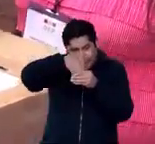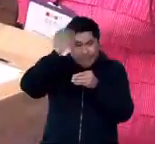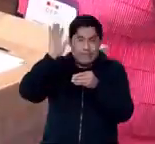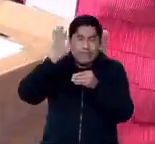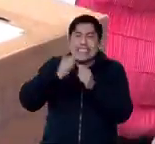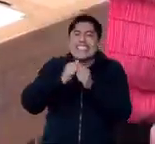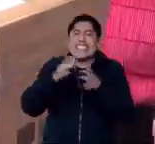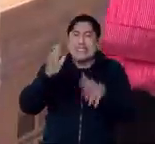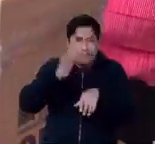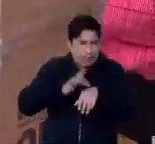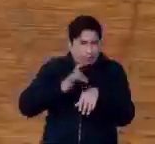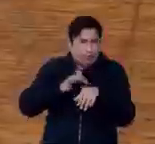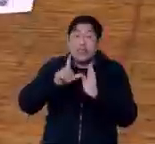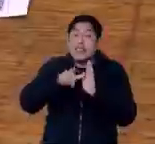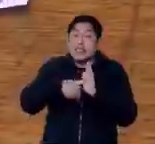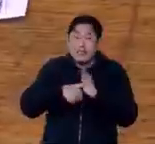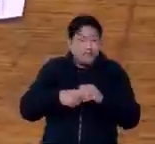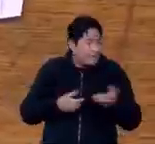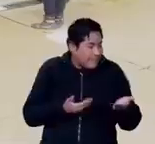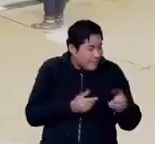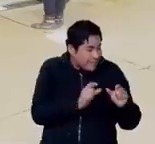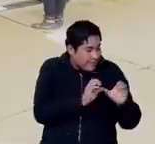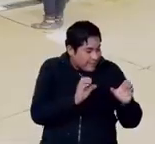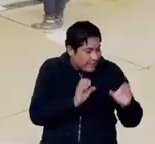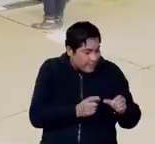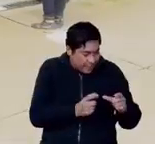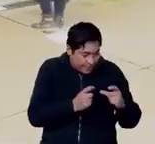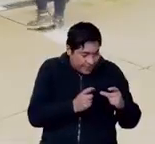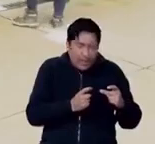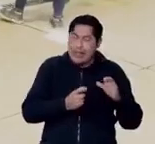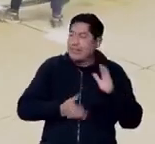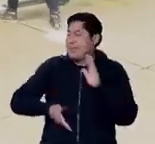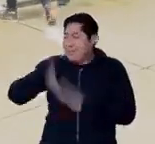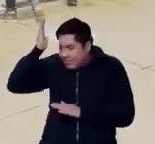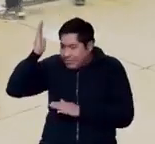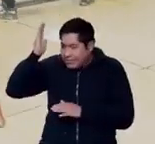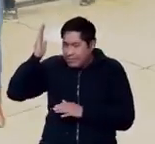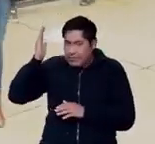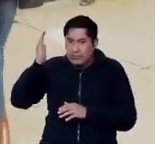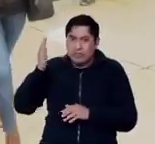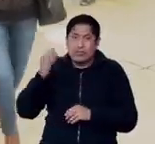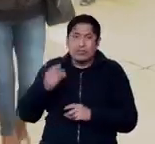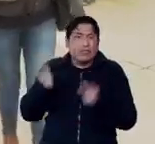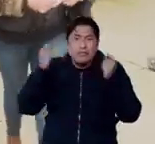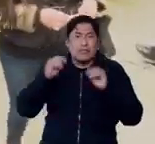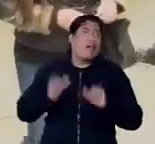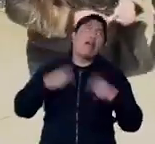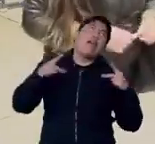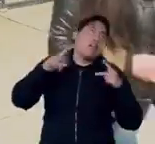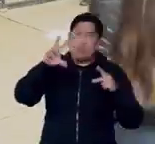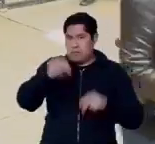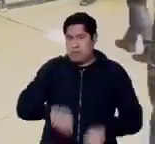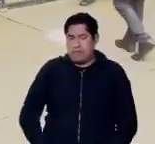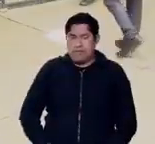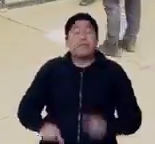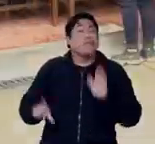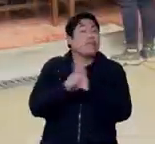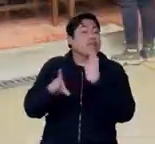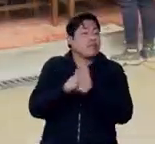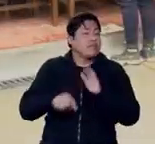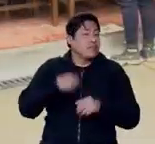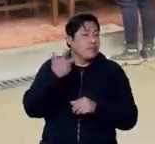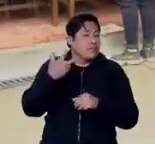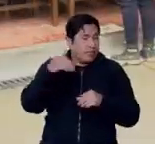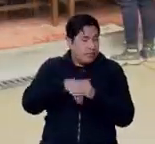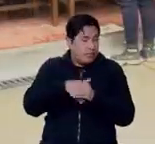ánfora sin tocarla. Luego debe recoger su certificado de sufragio de la mesa y salir inmediatamente del recinto electoral. La